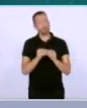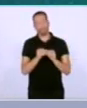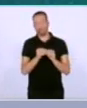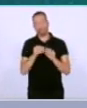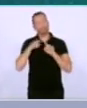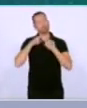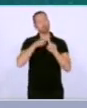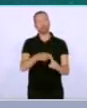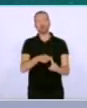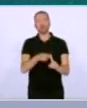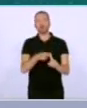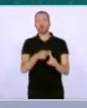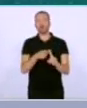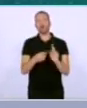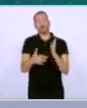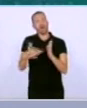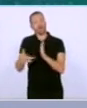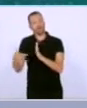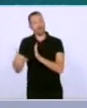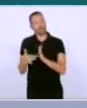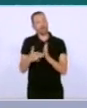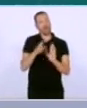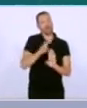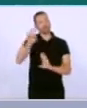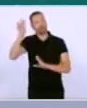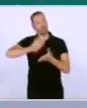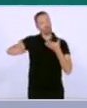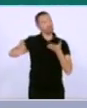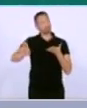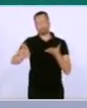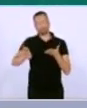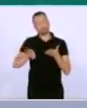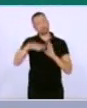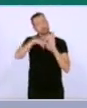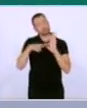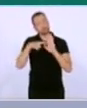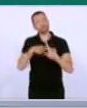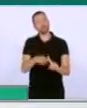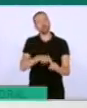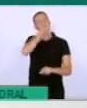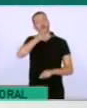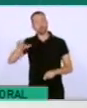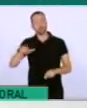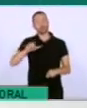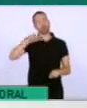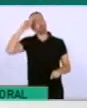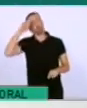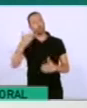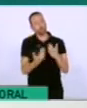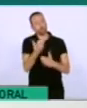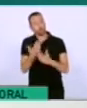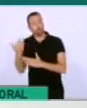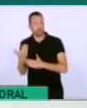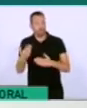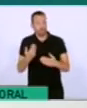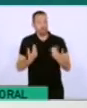o intereses ajenos sino a lo que realmente preocupa a los españoles en el día a día no que es poder prosperar